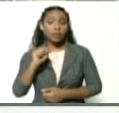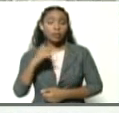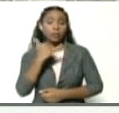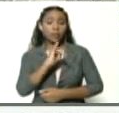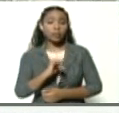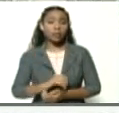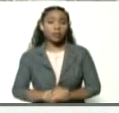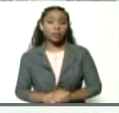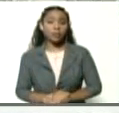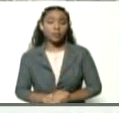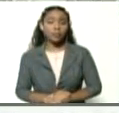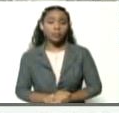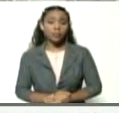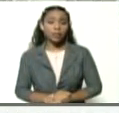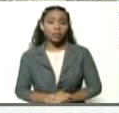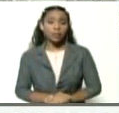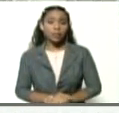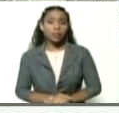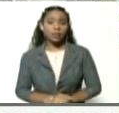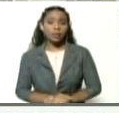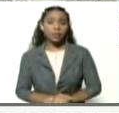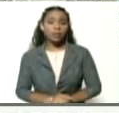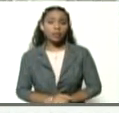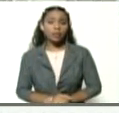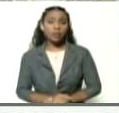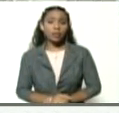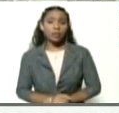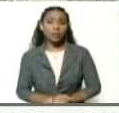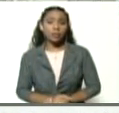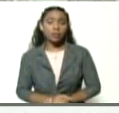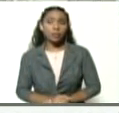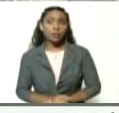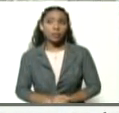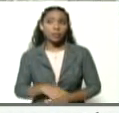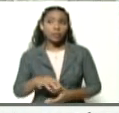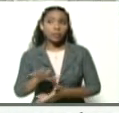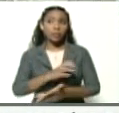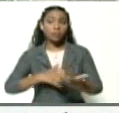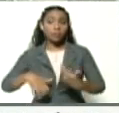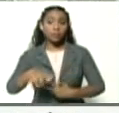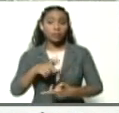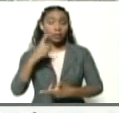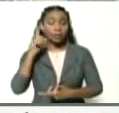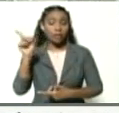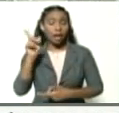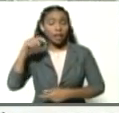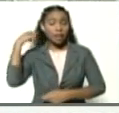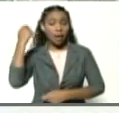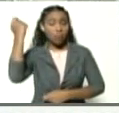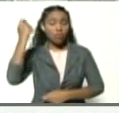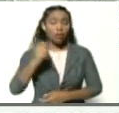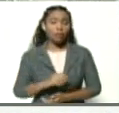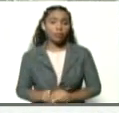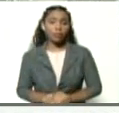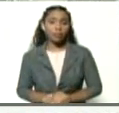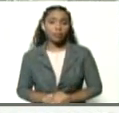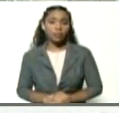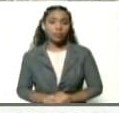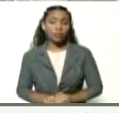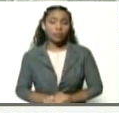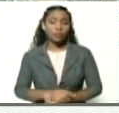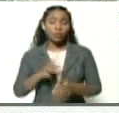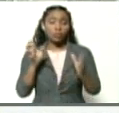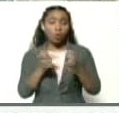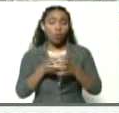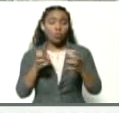desalojado de sus campamentos en la frontera con Arauquita, allá en el Apure, son